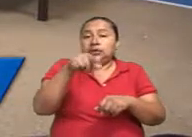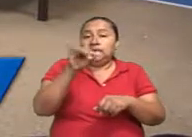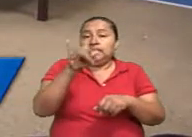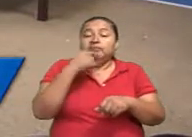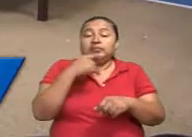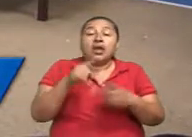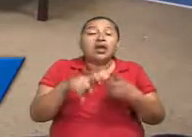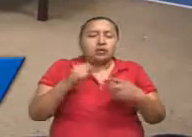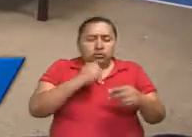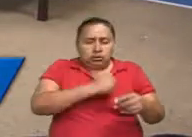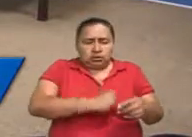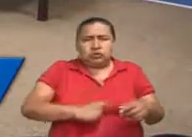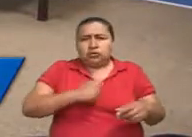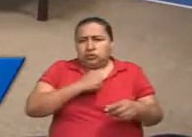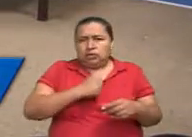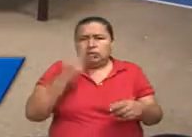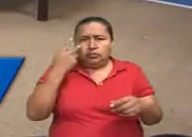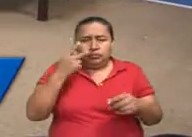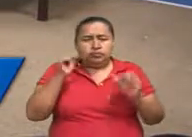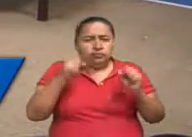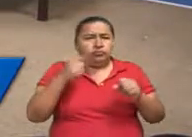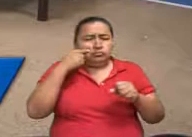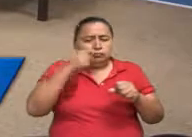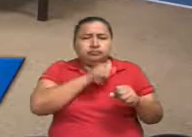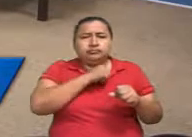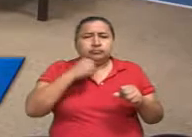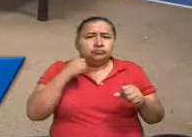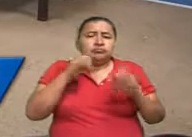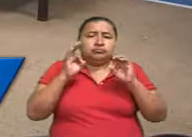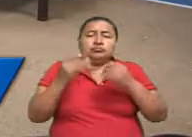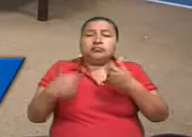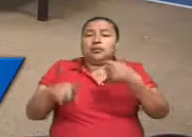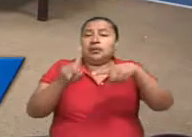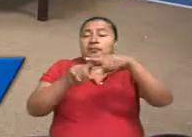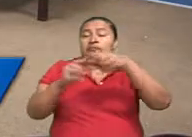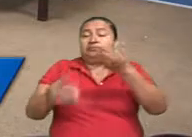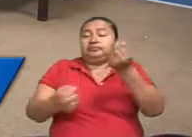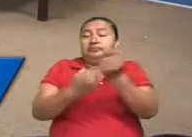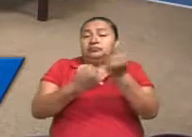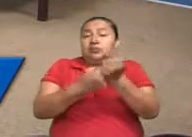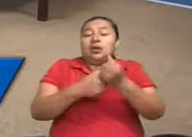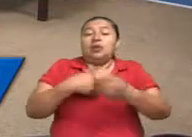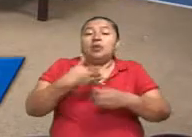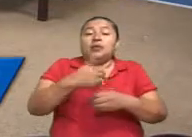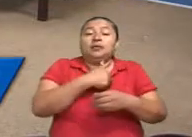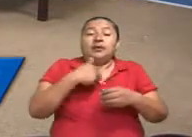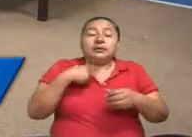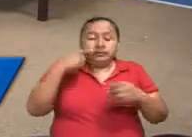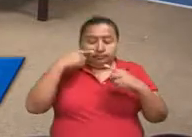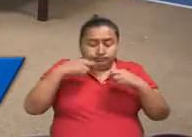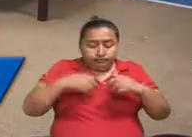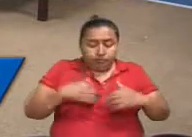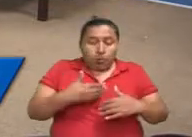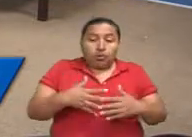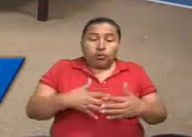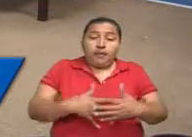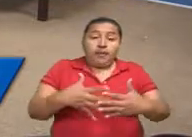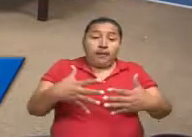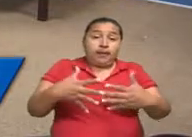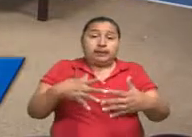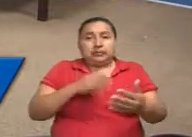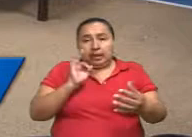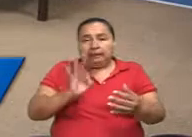ultrasonido va a ser un examen complementario a la hora de hacer un diagnóstico cuando este niño ya